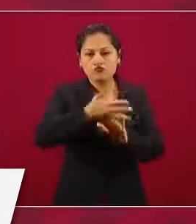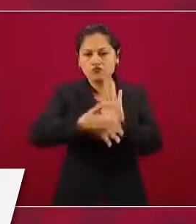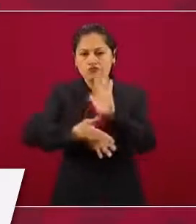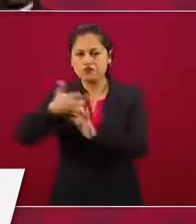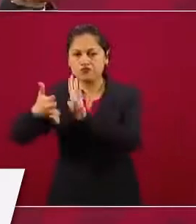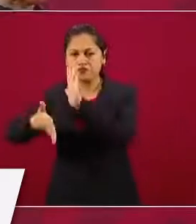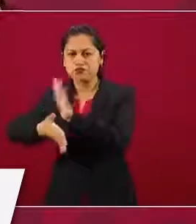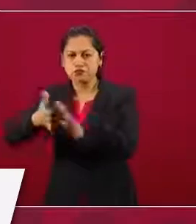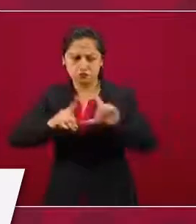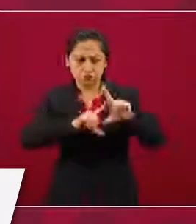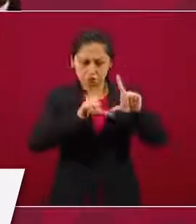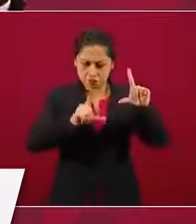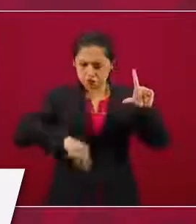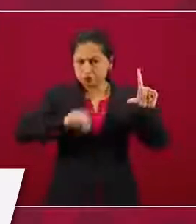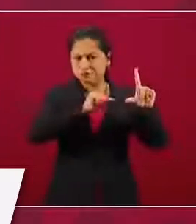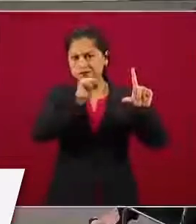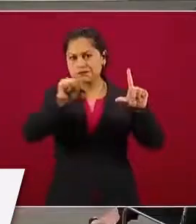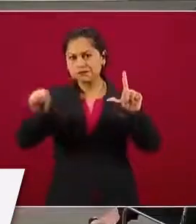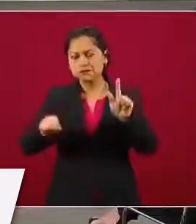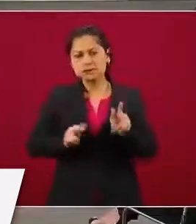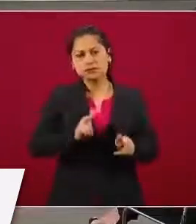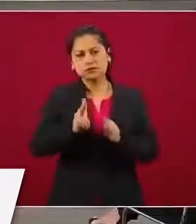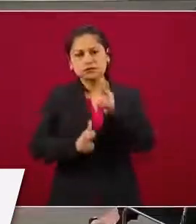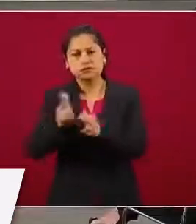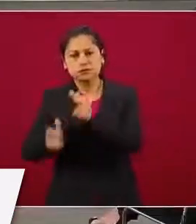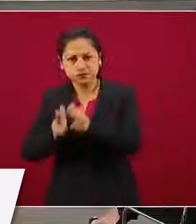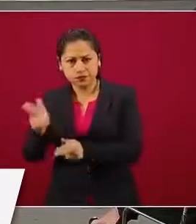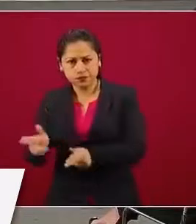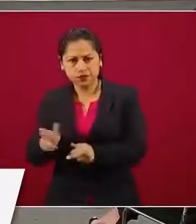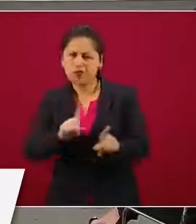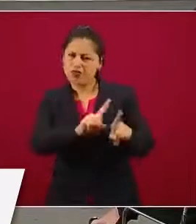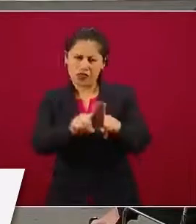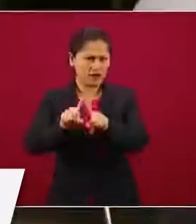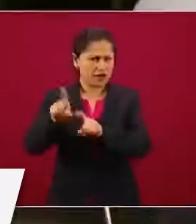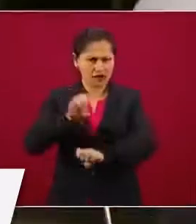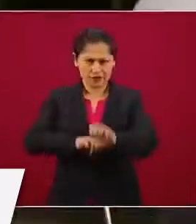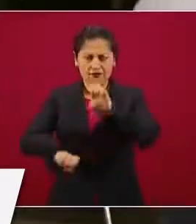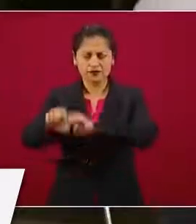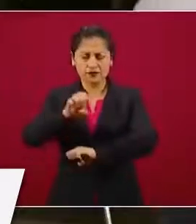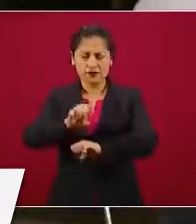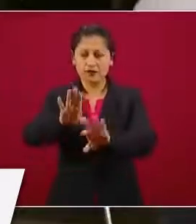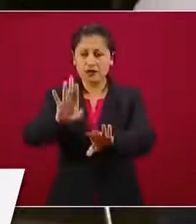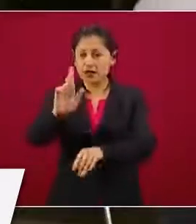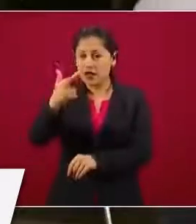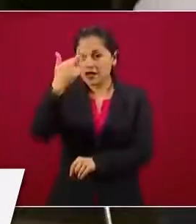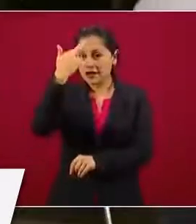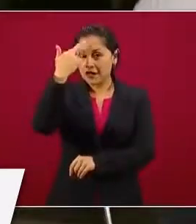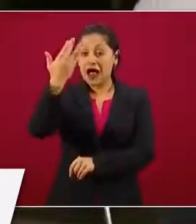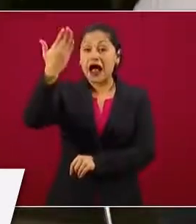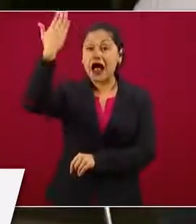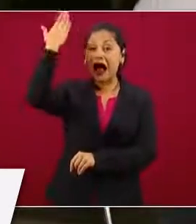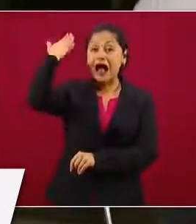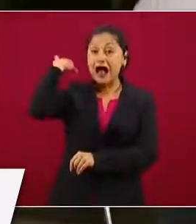varias compañías empezaron a construir todos los ferrocarriles. Antes los liberales decían